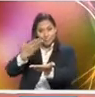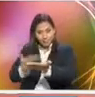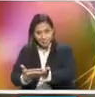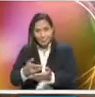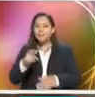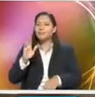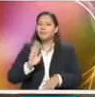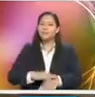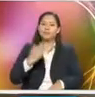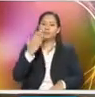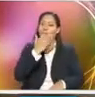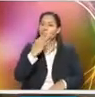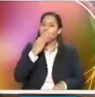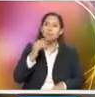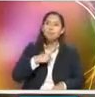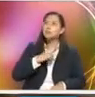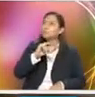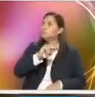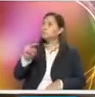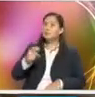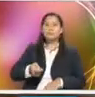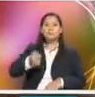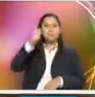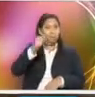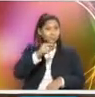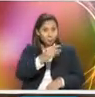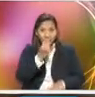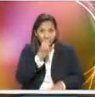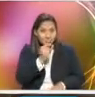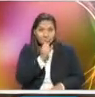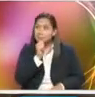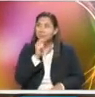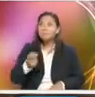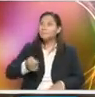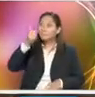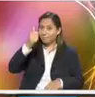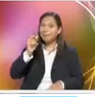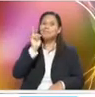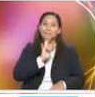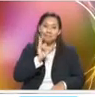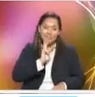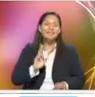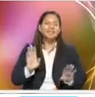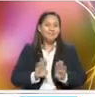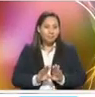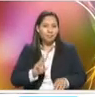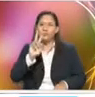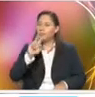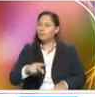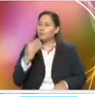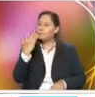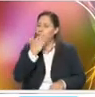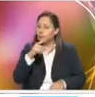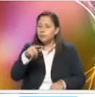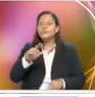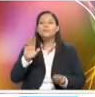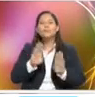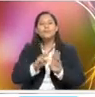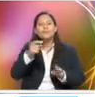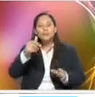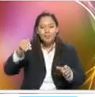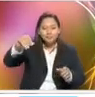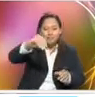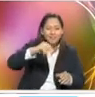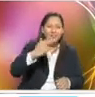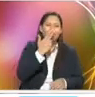quedan Sí. deliciosos. Nunca me había los has- tocado, ¿No? ¿eh? ¿Nunca los has probado? Ahorita voy a estrenar, a Sí, ver qué son tal. súper ricos. Si le dan una pasadita como de azúcar